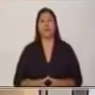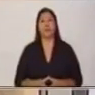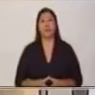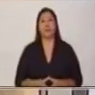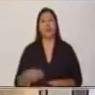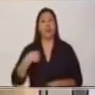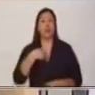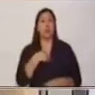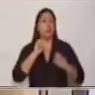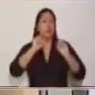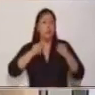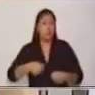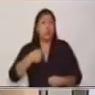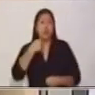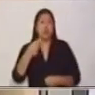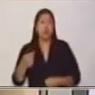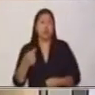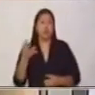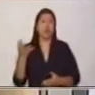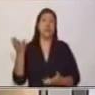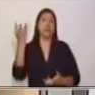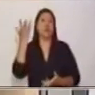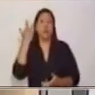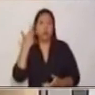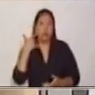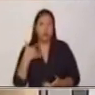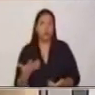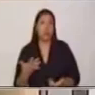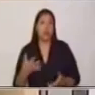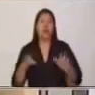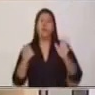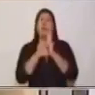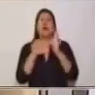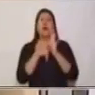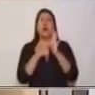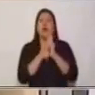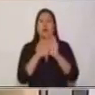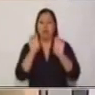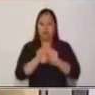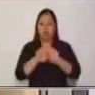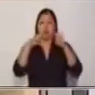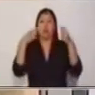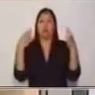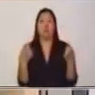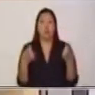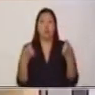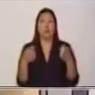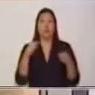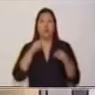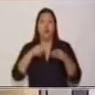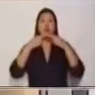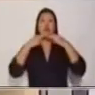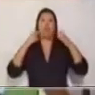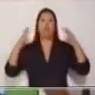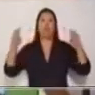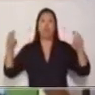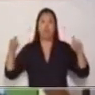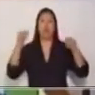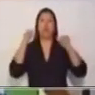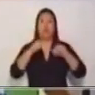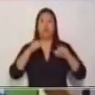podría yo decir que lo ves a diario. Los periódicos, las noticias, son textos informativos